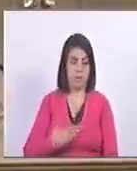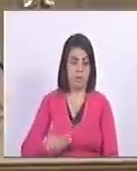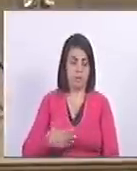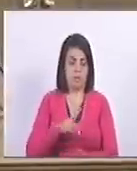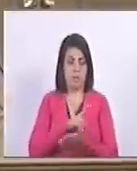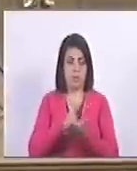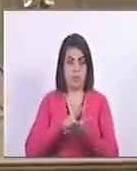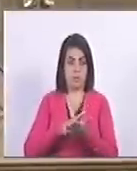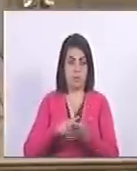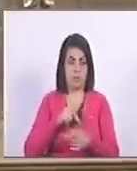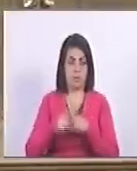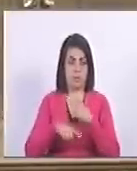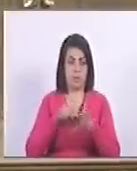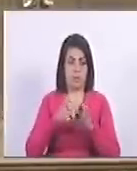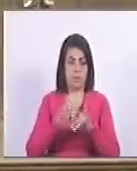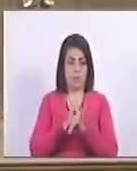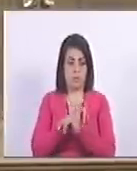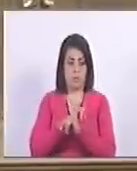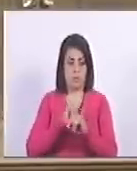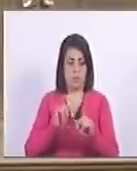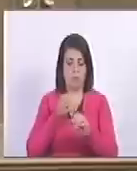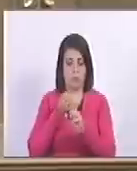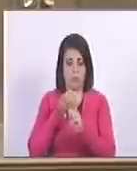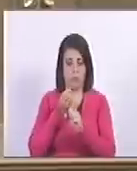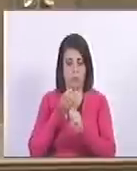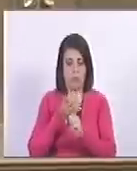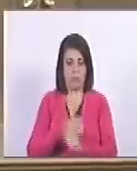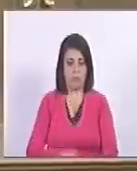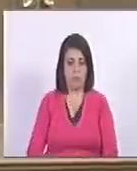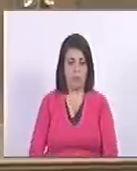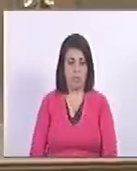leído por secretaría al término de mis palabras,